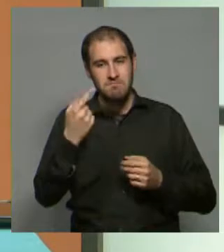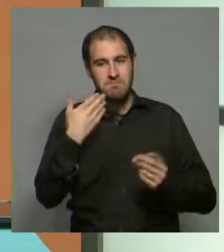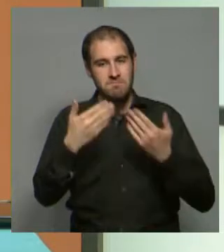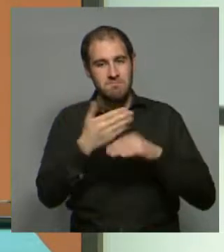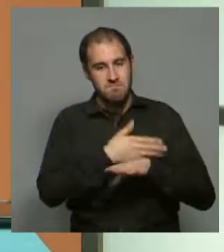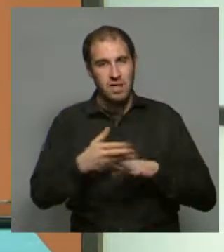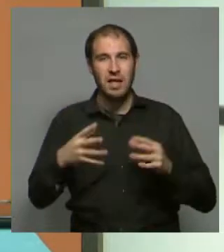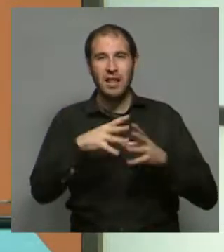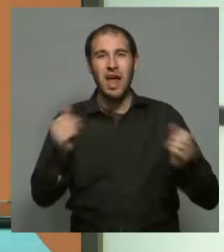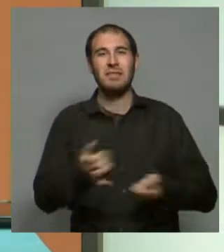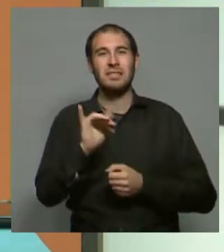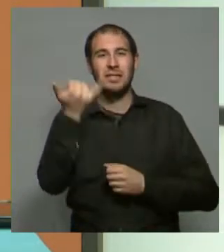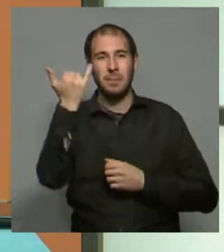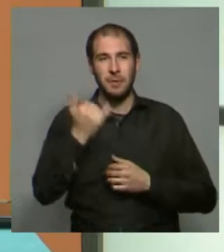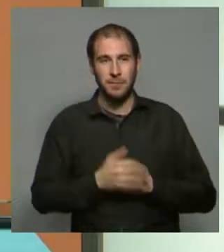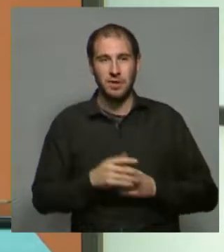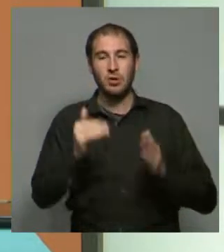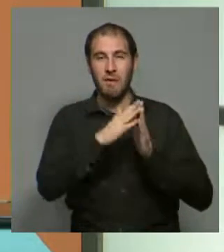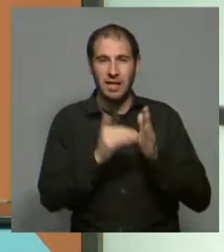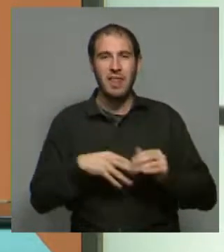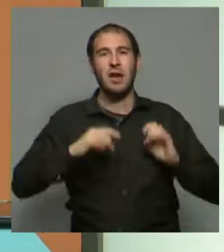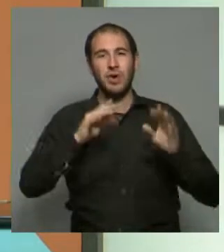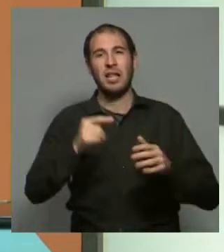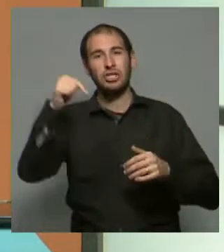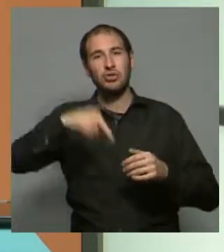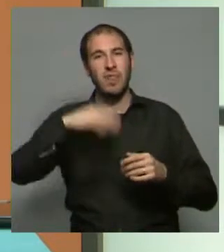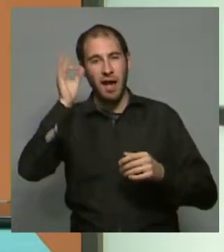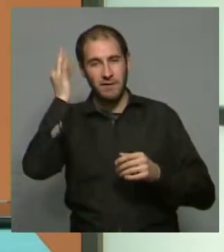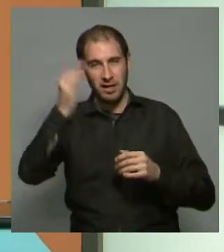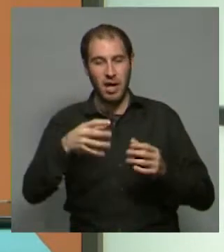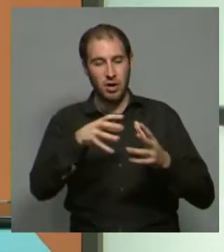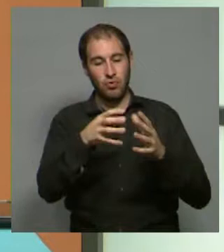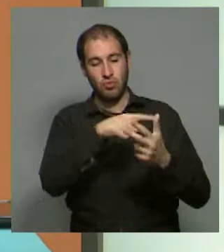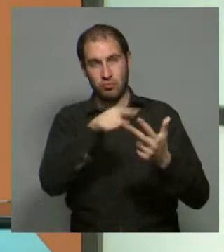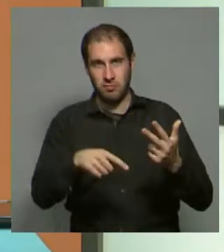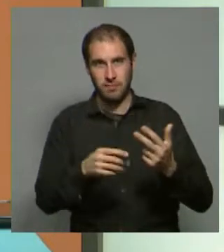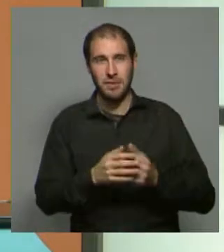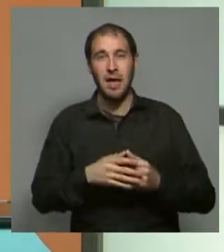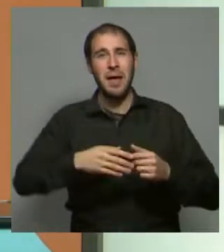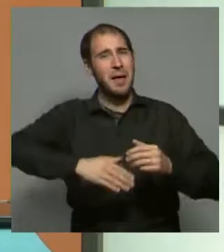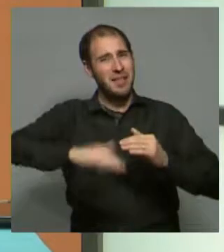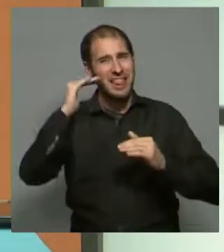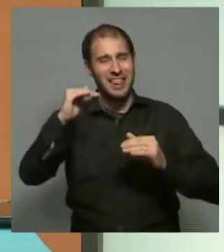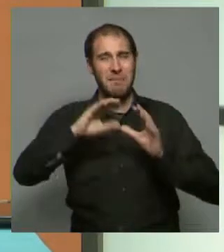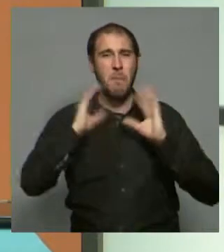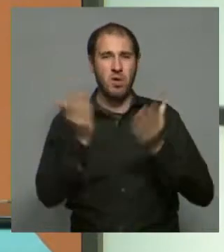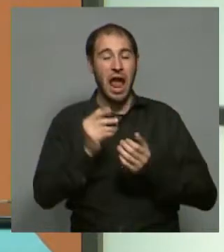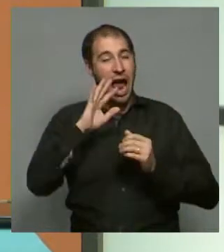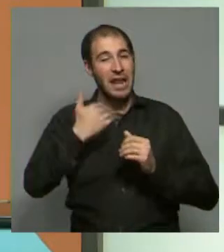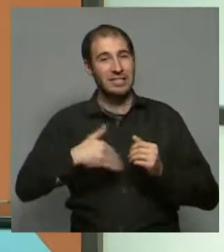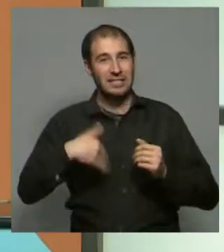viendo con el Rugby Championship. Nueva Zelanda, Australia, Sudáfrica, equipos que están en el primer nivel mundial y que Argentina